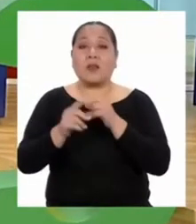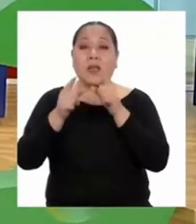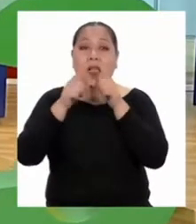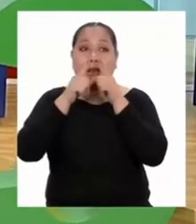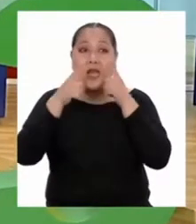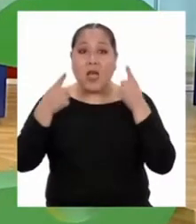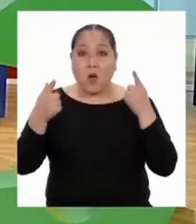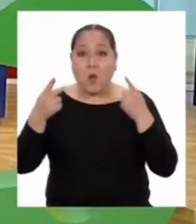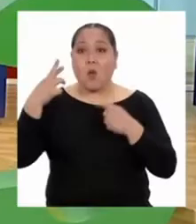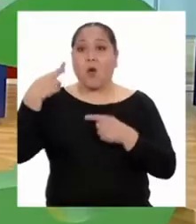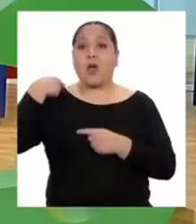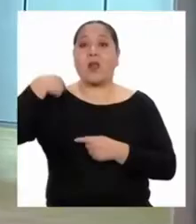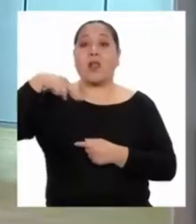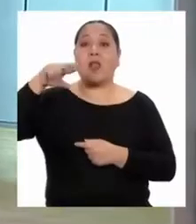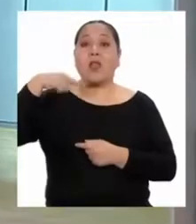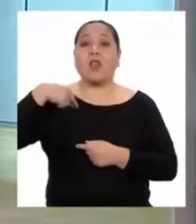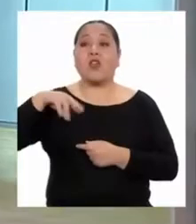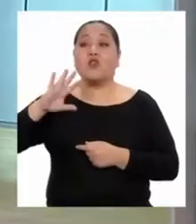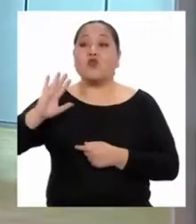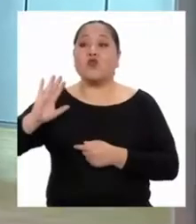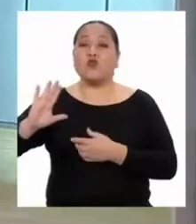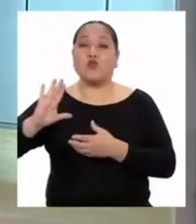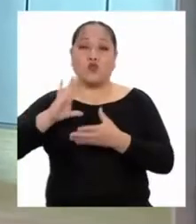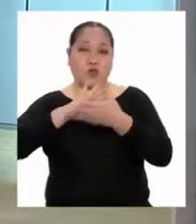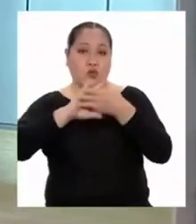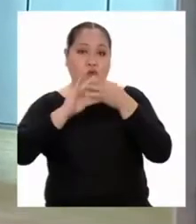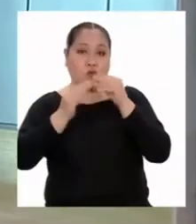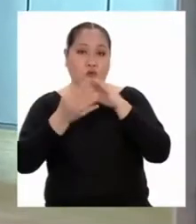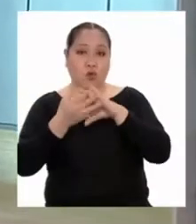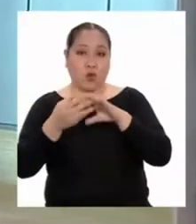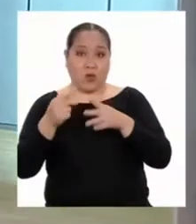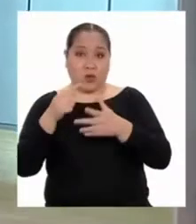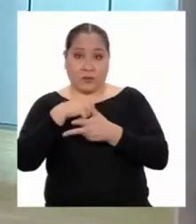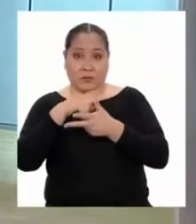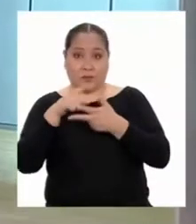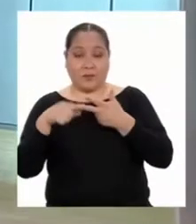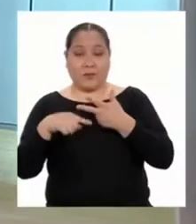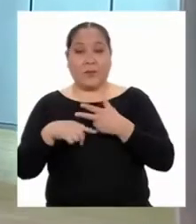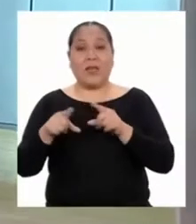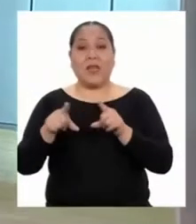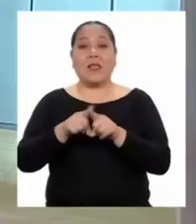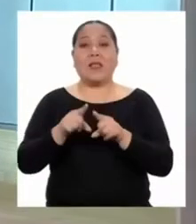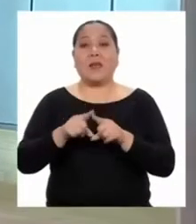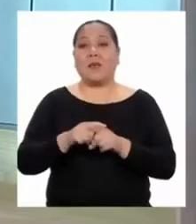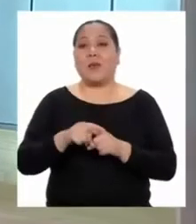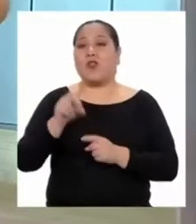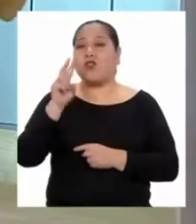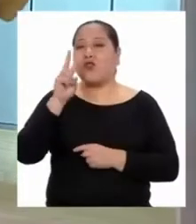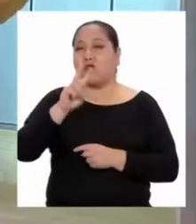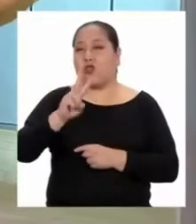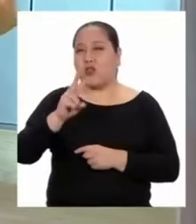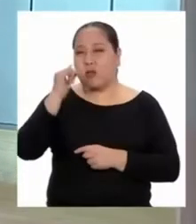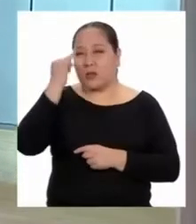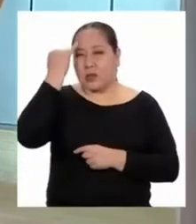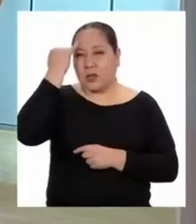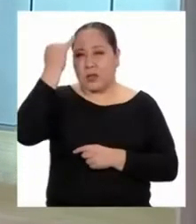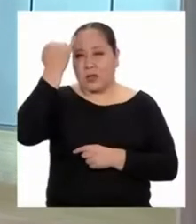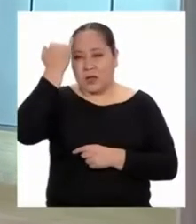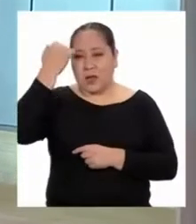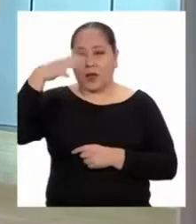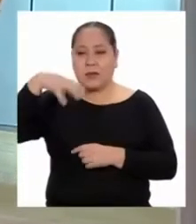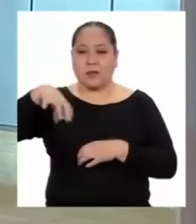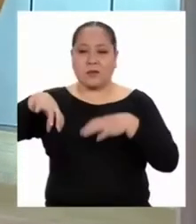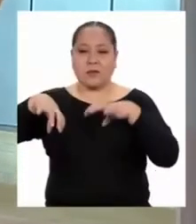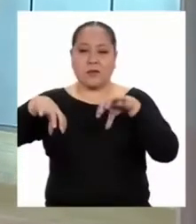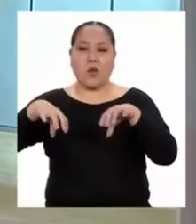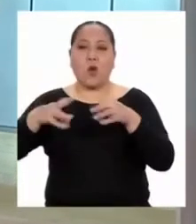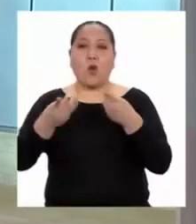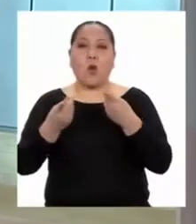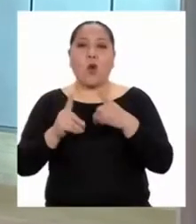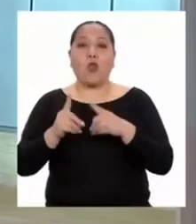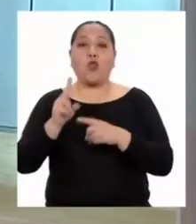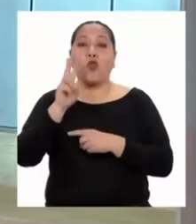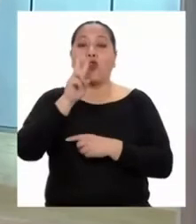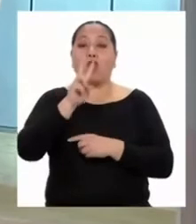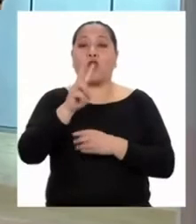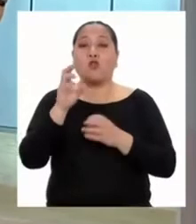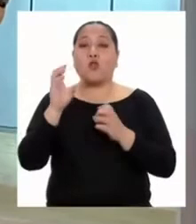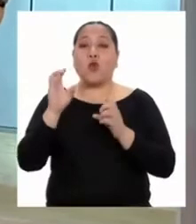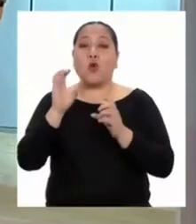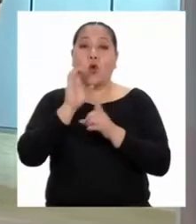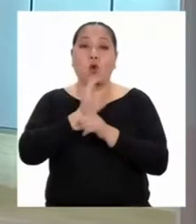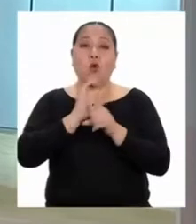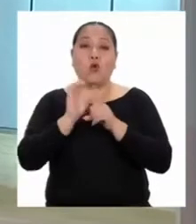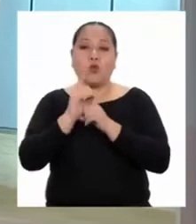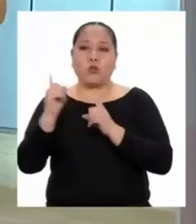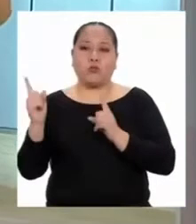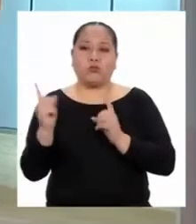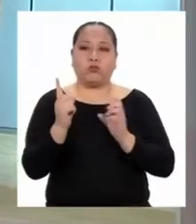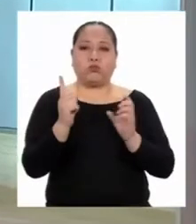y su historia. Y que existen también dos posibles posturas ante el encuentro de dos culturas diferentes.